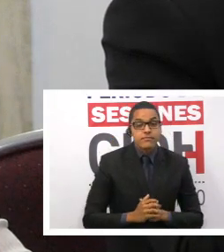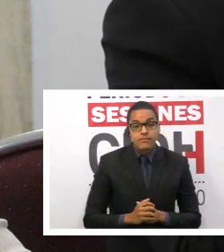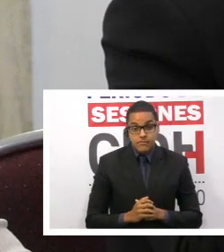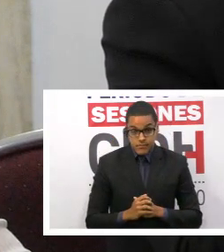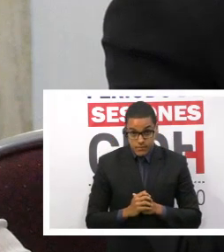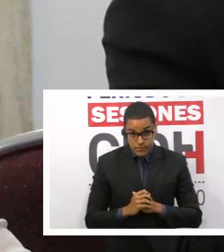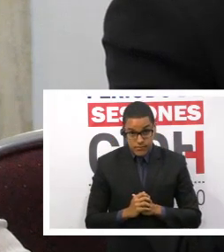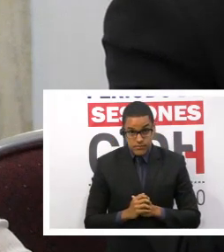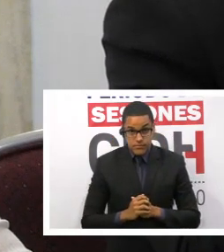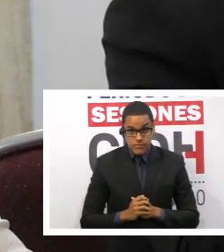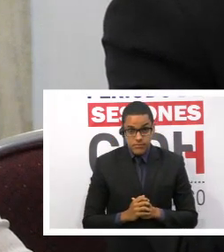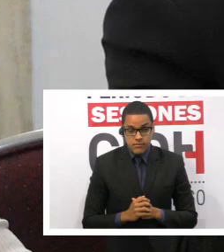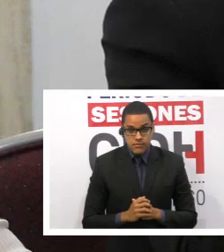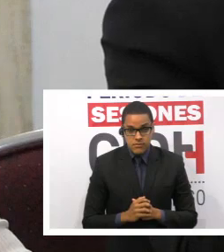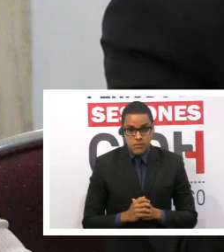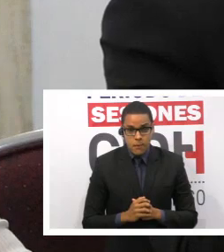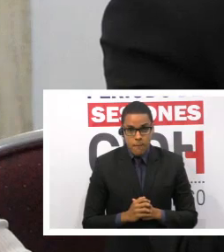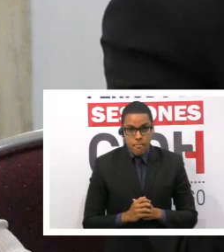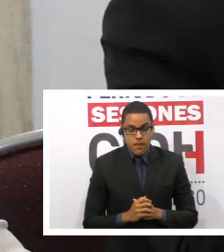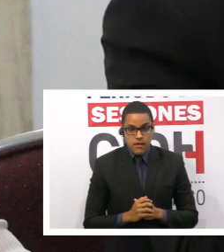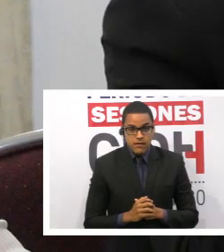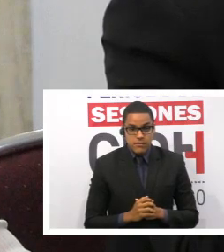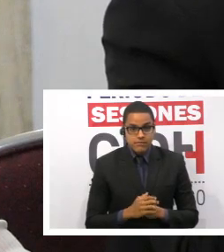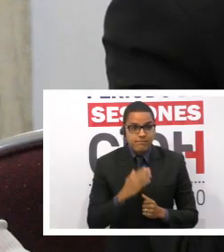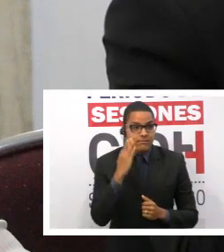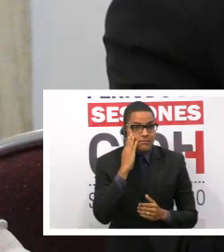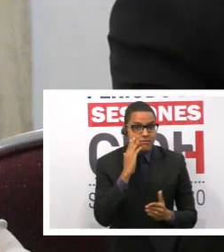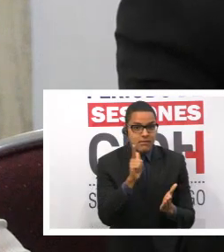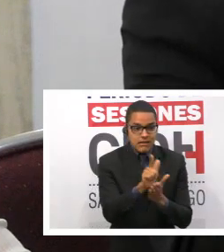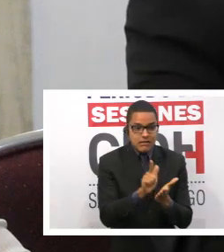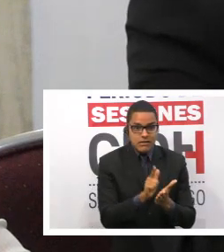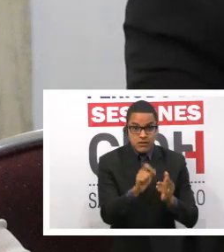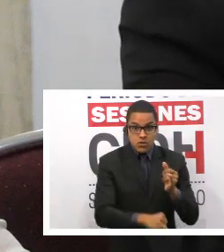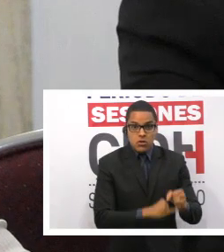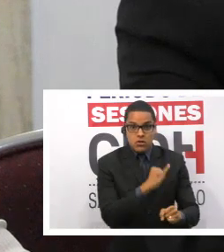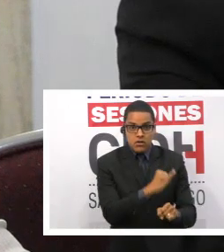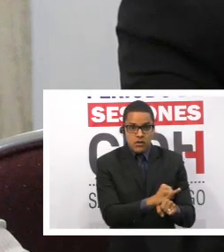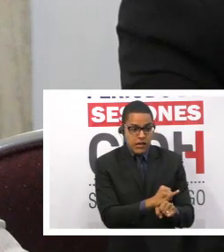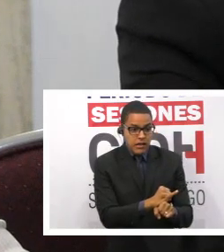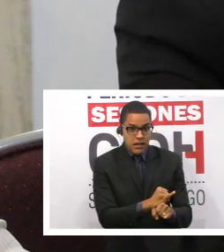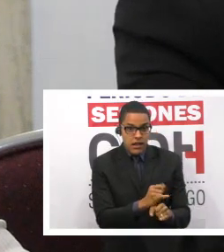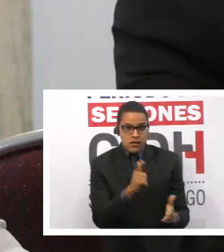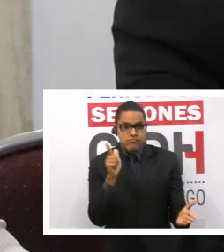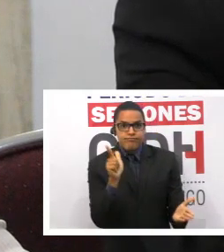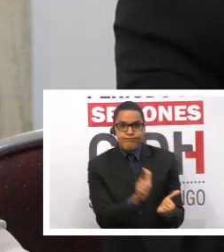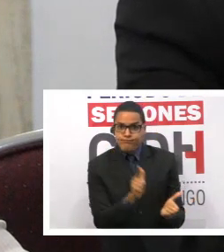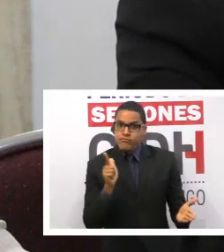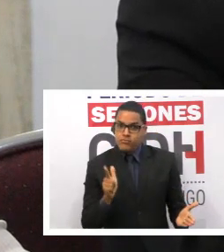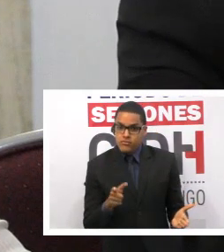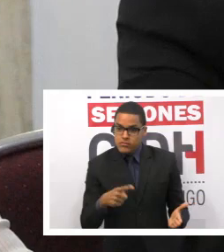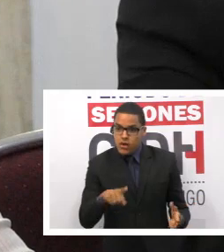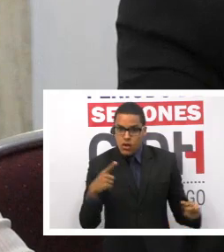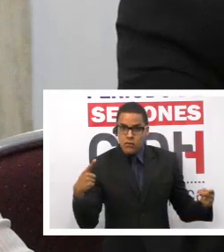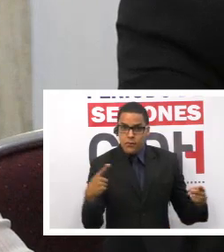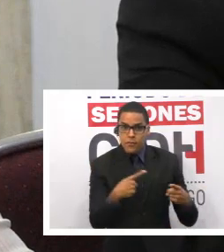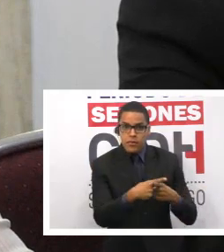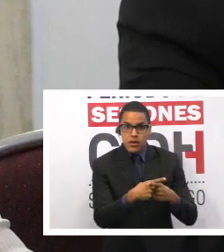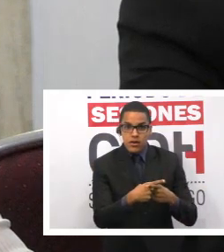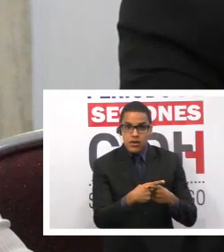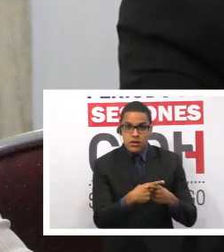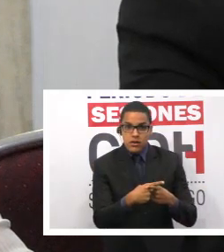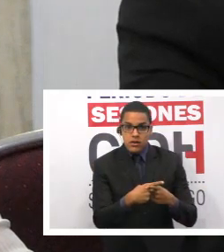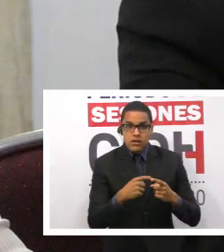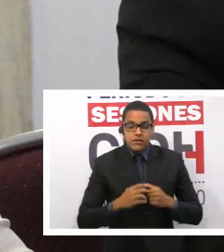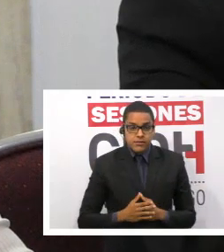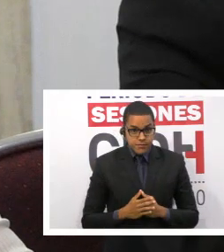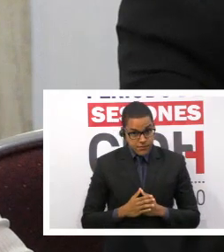asumidas por obras como fue alertado por la comisión interamericana de derechos humanos en diciembre de 2016 también son